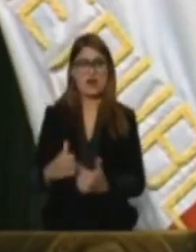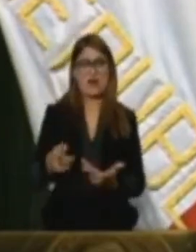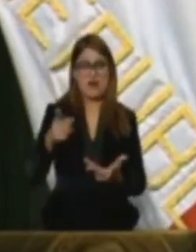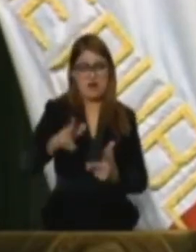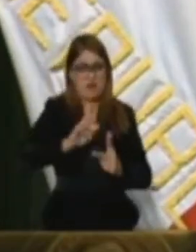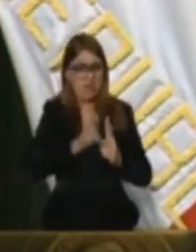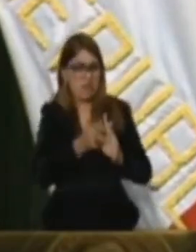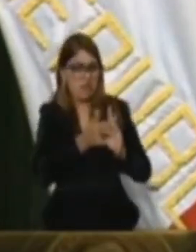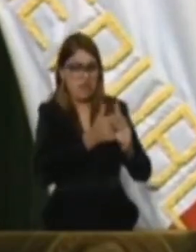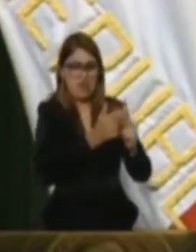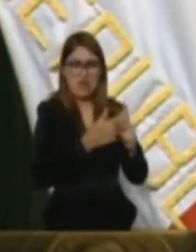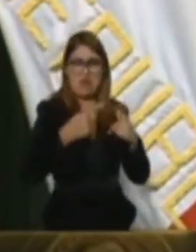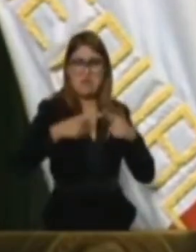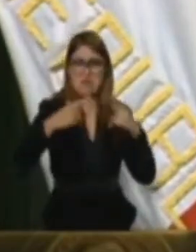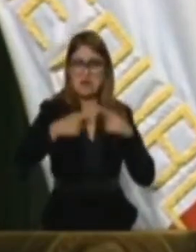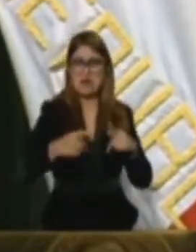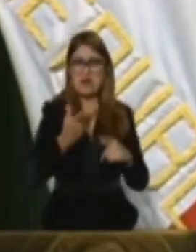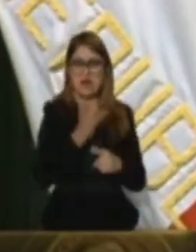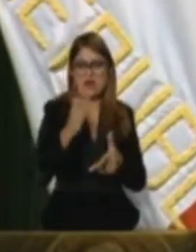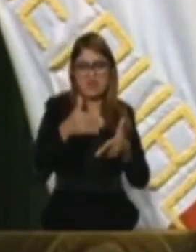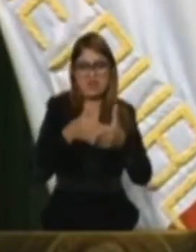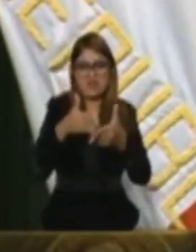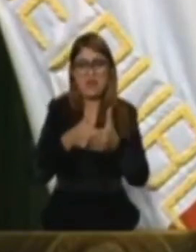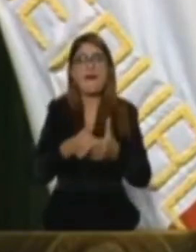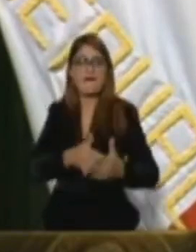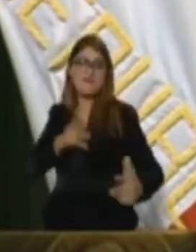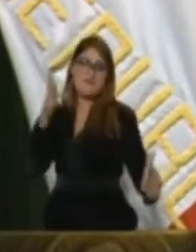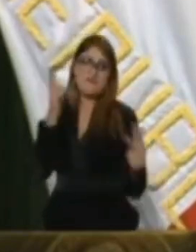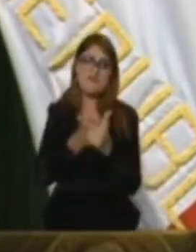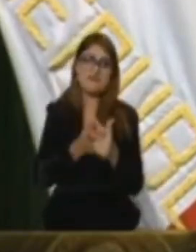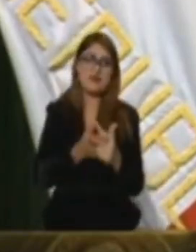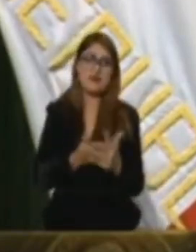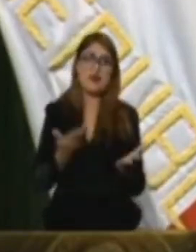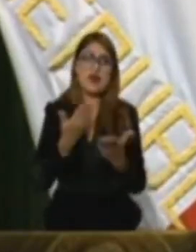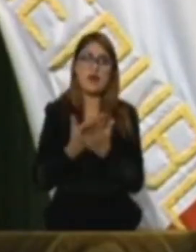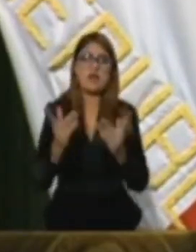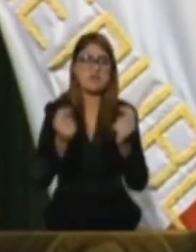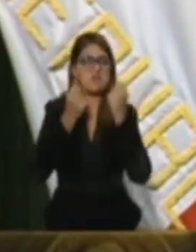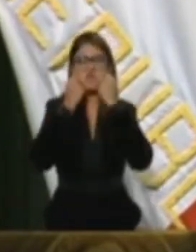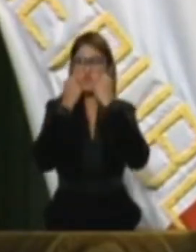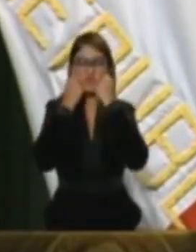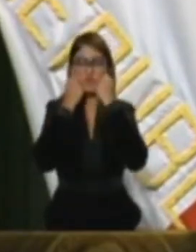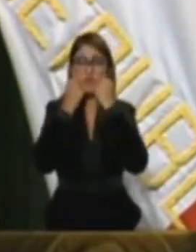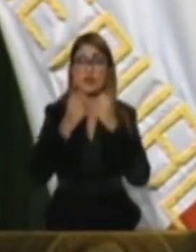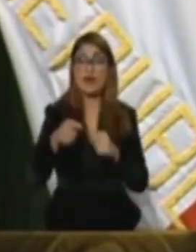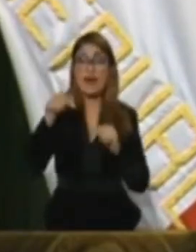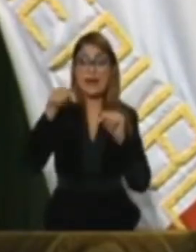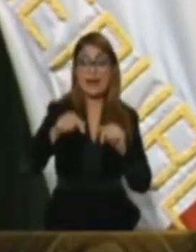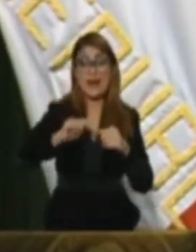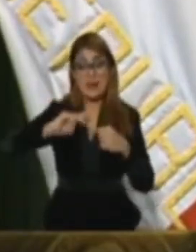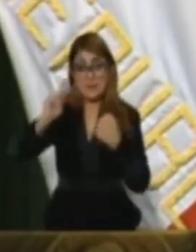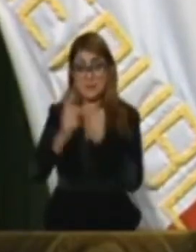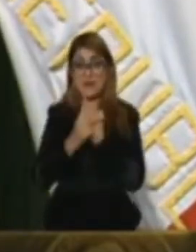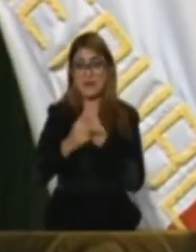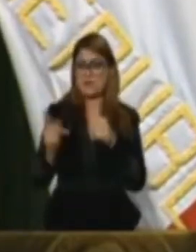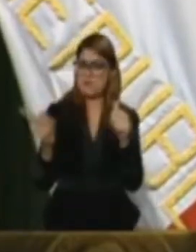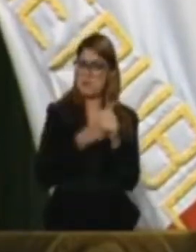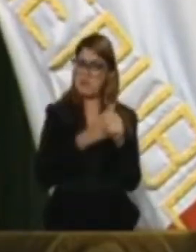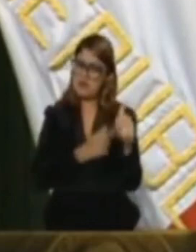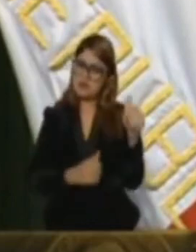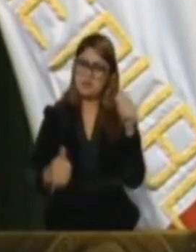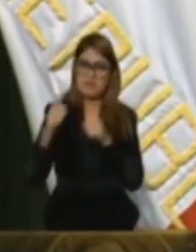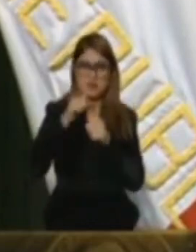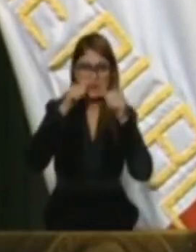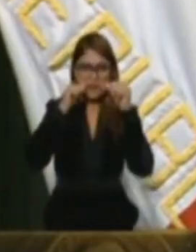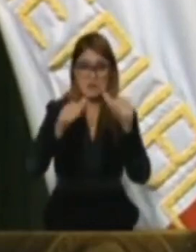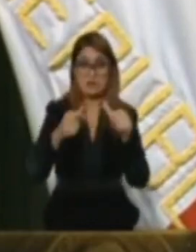ni escrúpulos a todo aquel que le sirve de obstáculo. No importa, señores. La patria os exige que cumpláis con